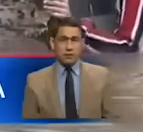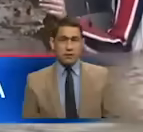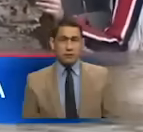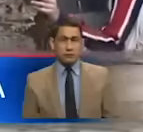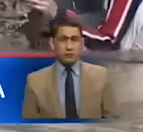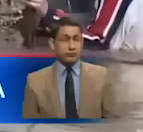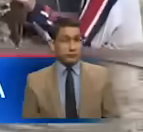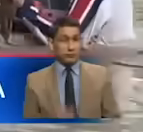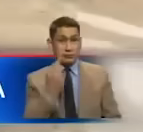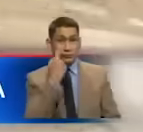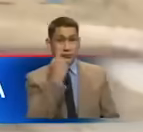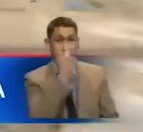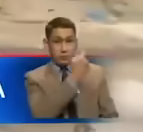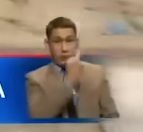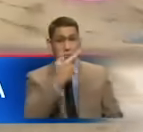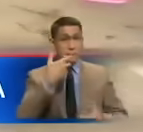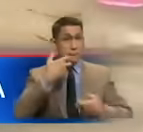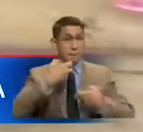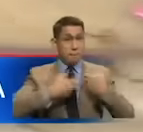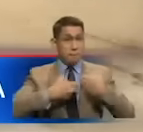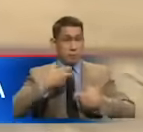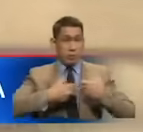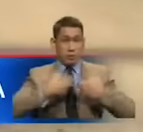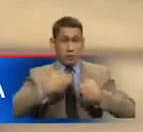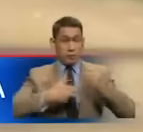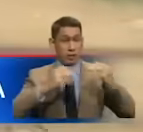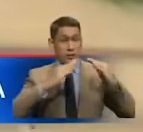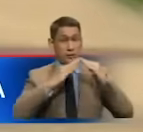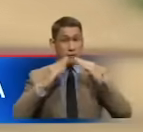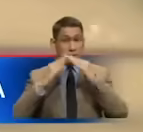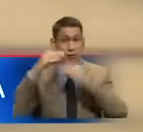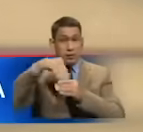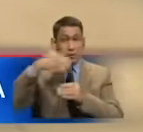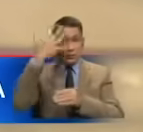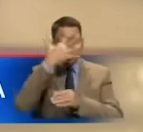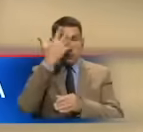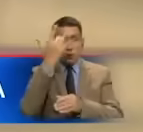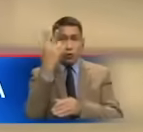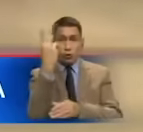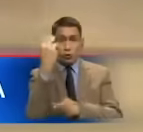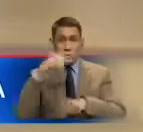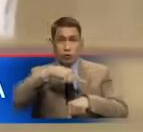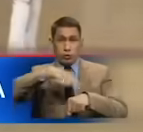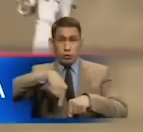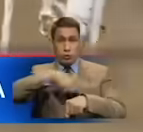Devastadoras imágenes reflejan las afectaciones ocurridas en Esmeraldas después de 12 horas de intensa lluvia.